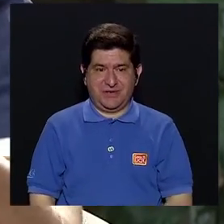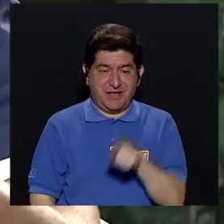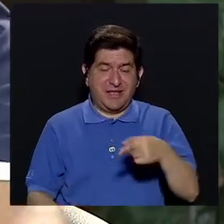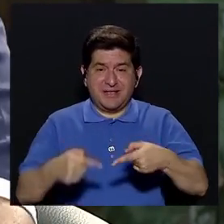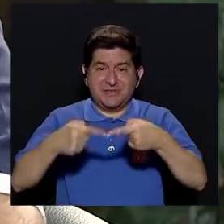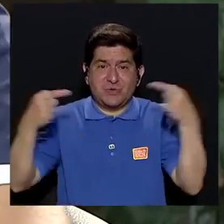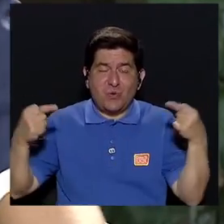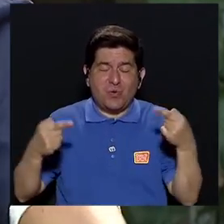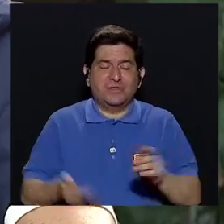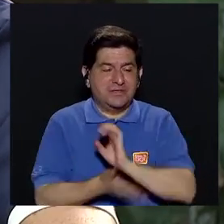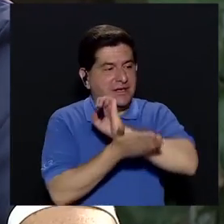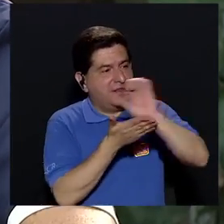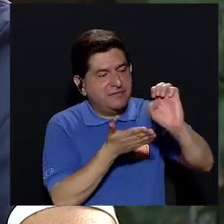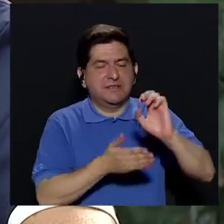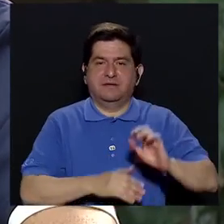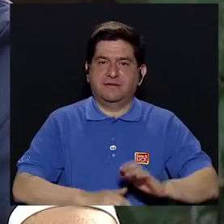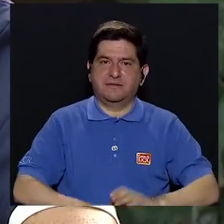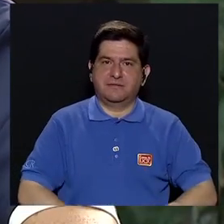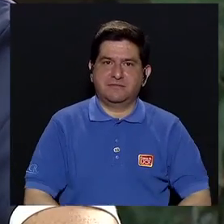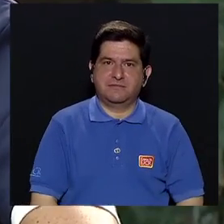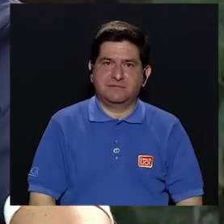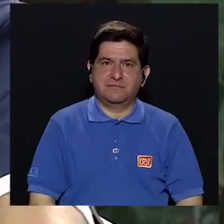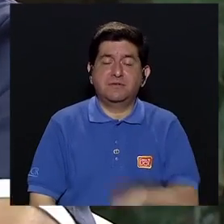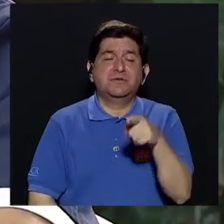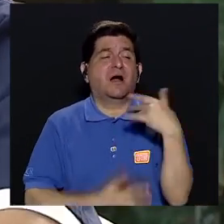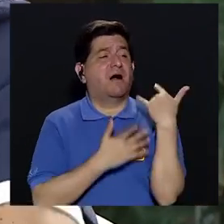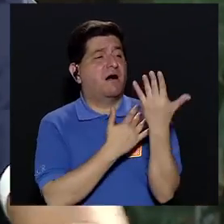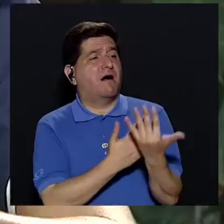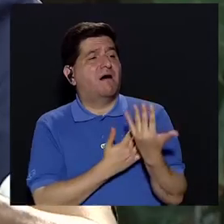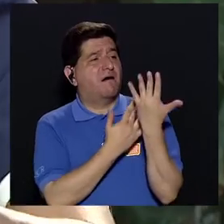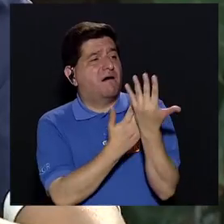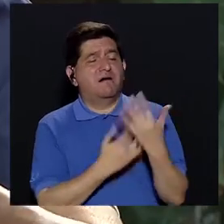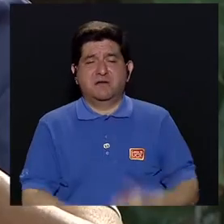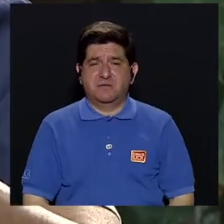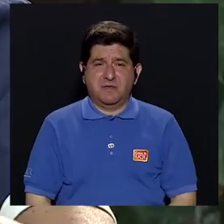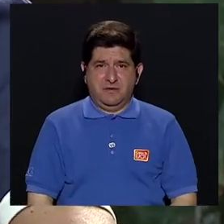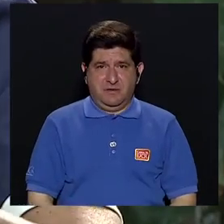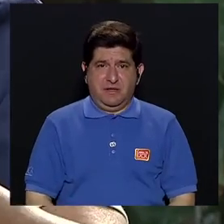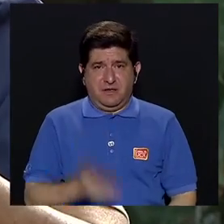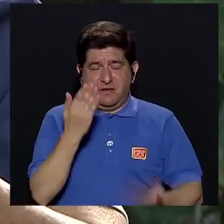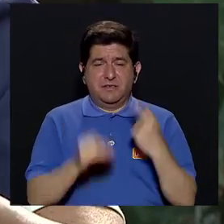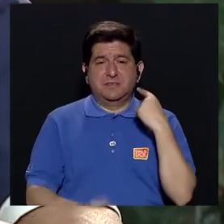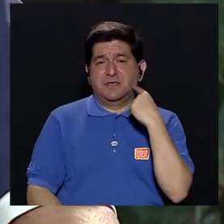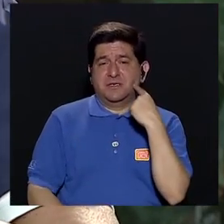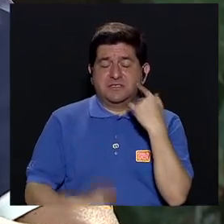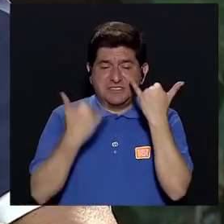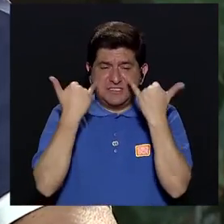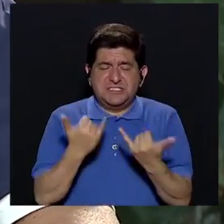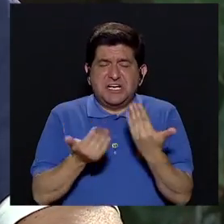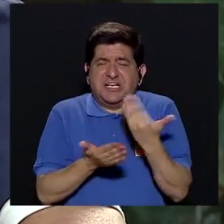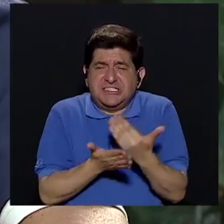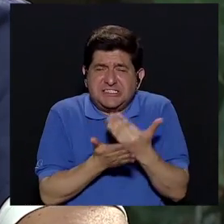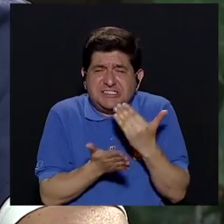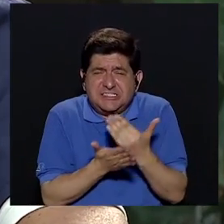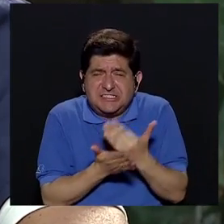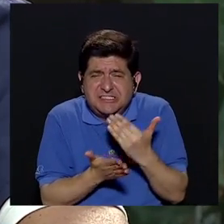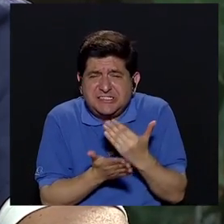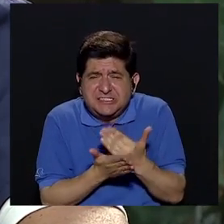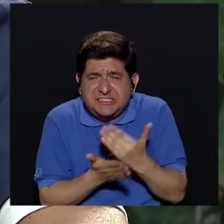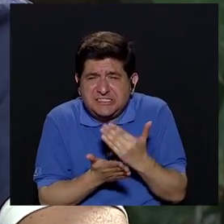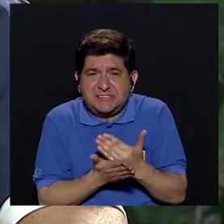ir en contra de la prevención. Porque si esperamos a sacar una cordal cuando comience a